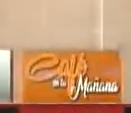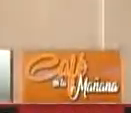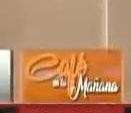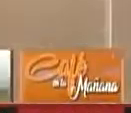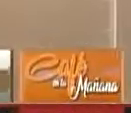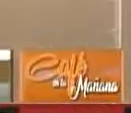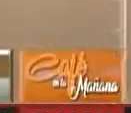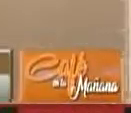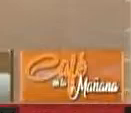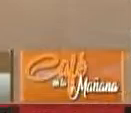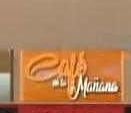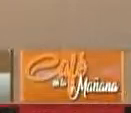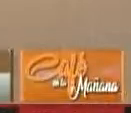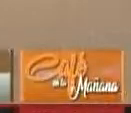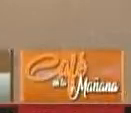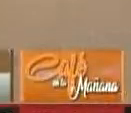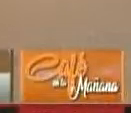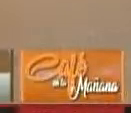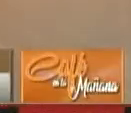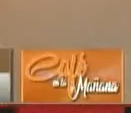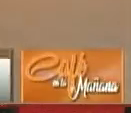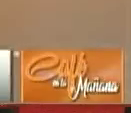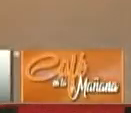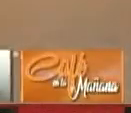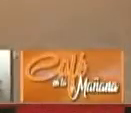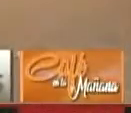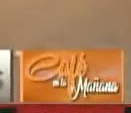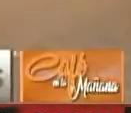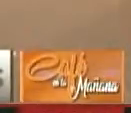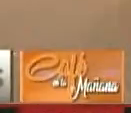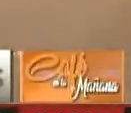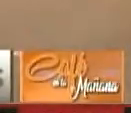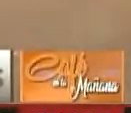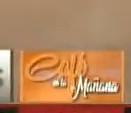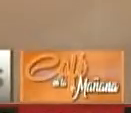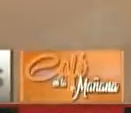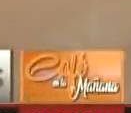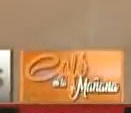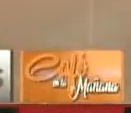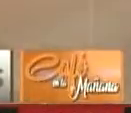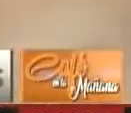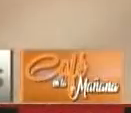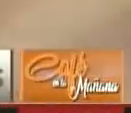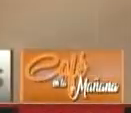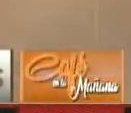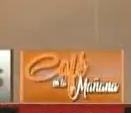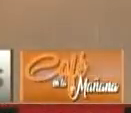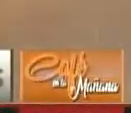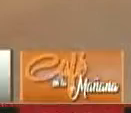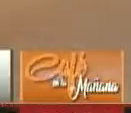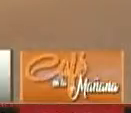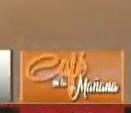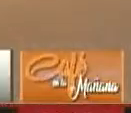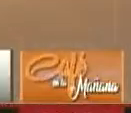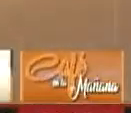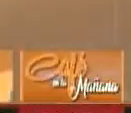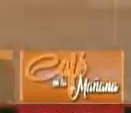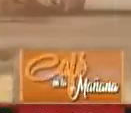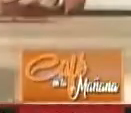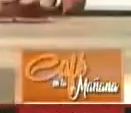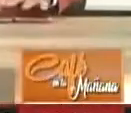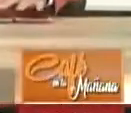los estados, desde todos los municipios, comunas, consejos comunales, movimientos sociales, a participar en este